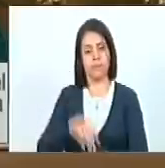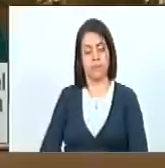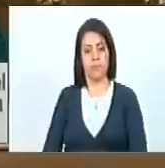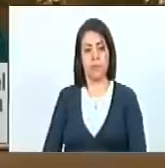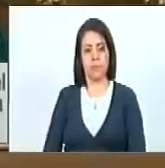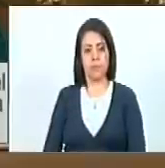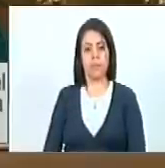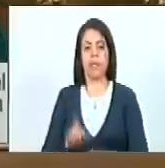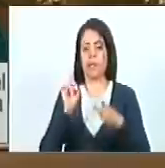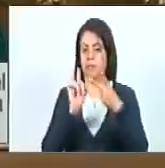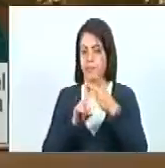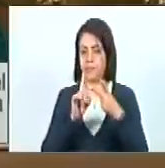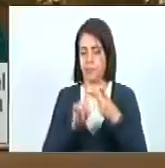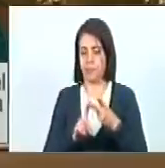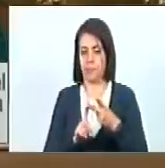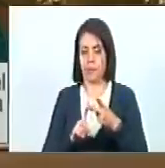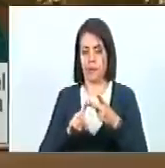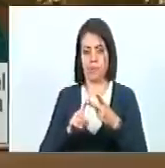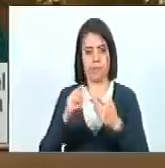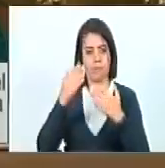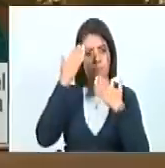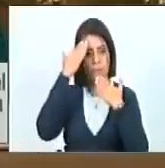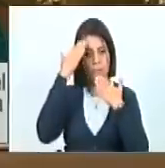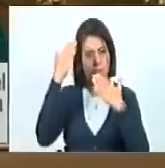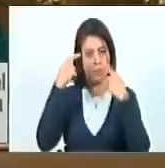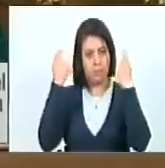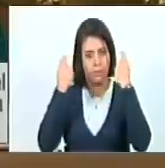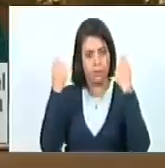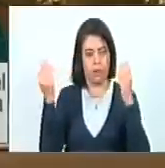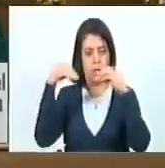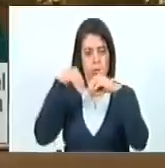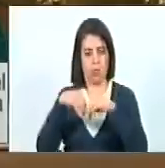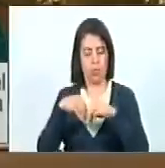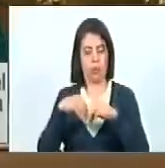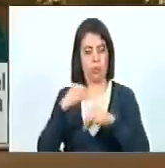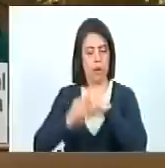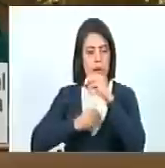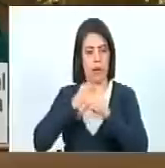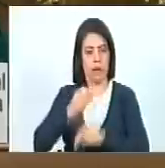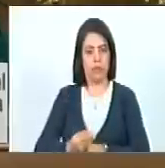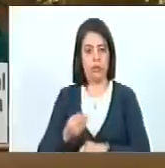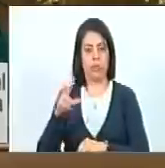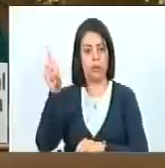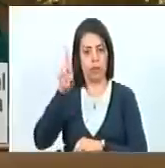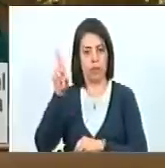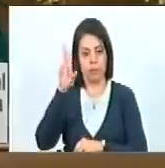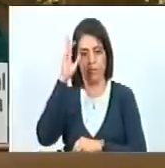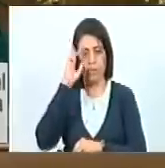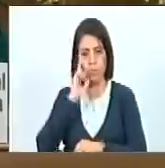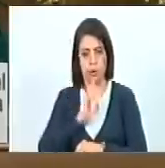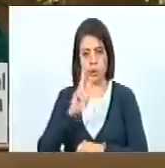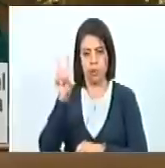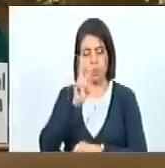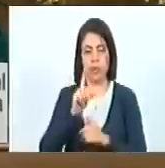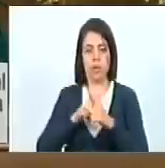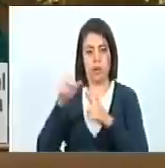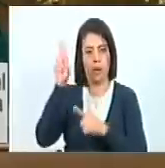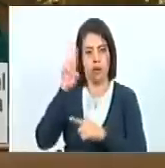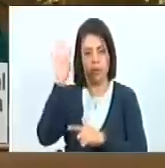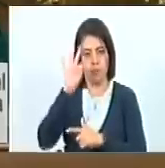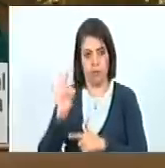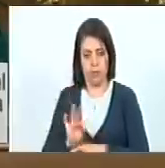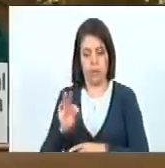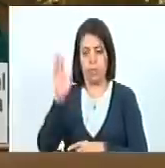naciones. Segundo, saludar la celebración de acuerdos y convenios entre la República Bolivariana de Venezuela y la